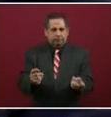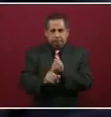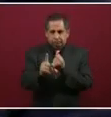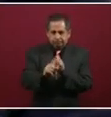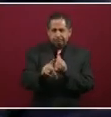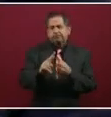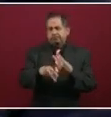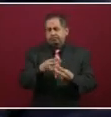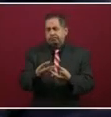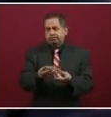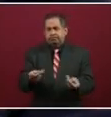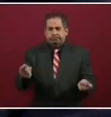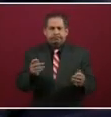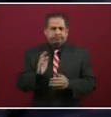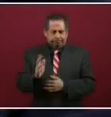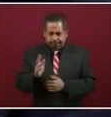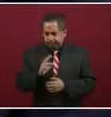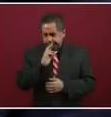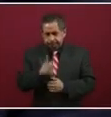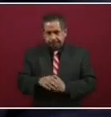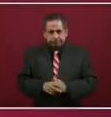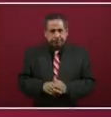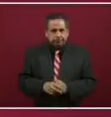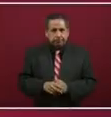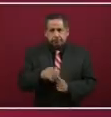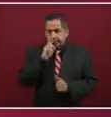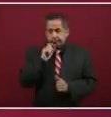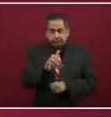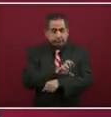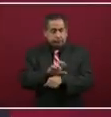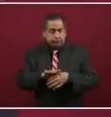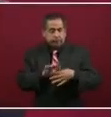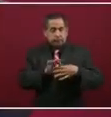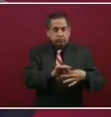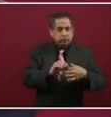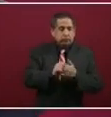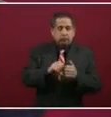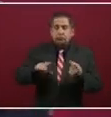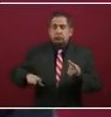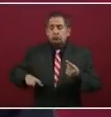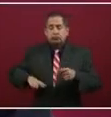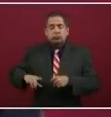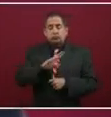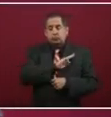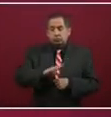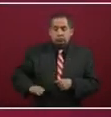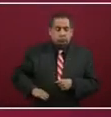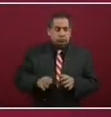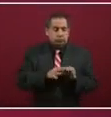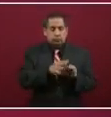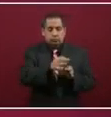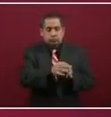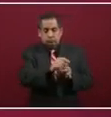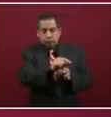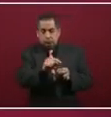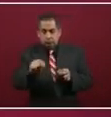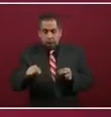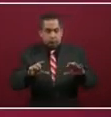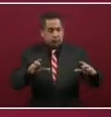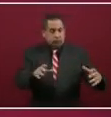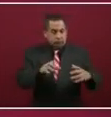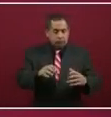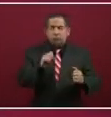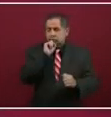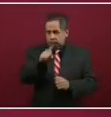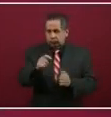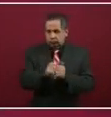problema. Ya hay también coordinación con los gobiernos municipales de Quintana Roo y con el